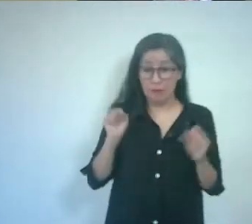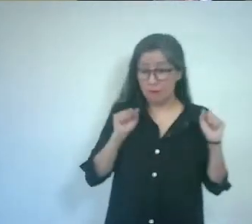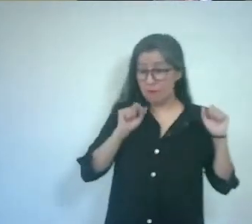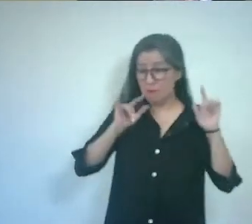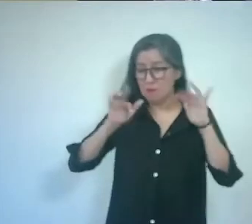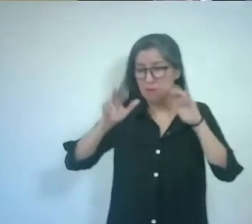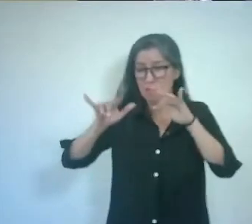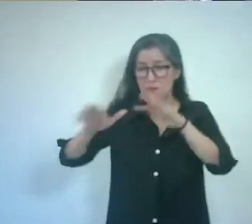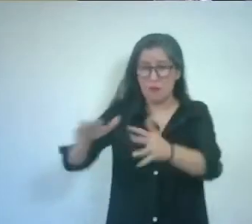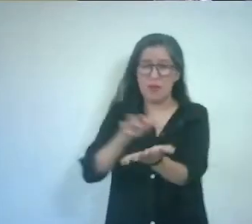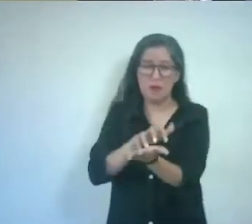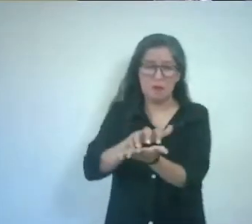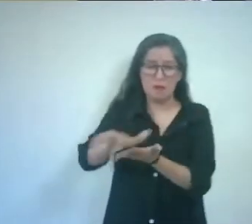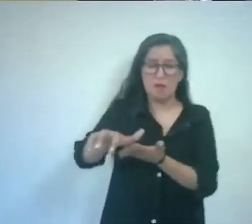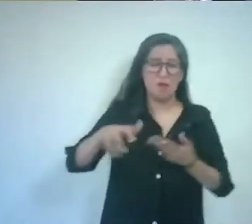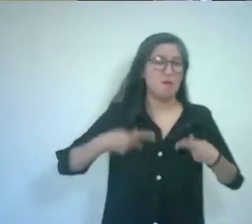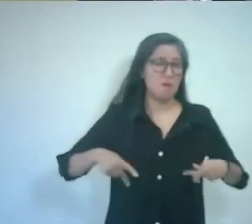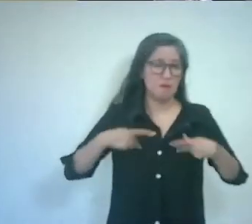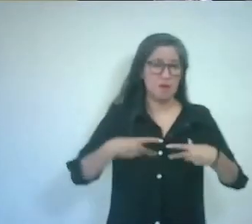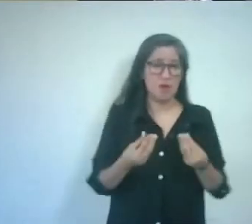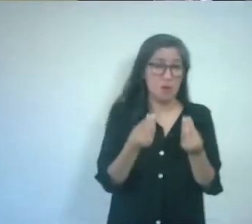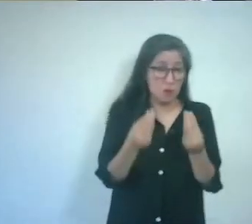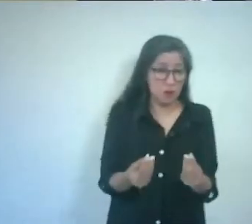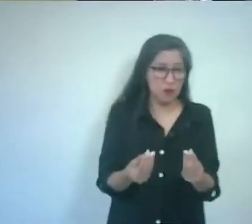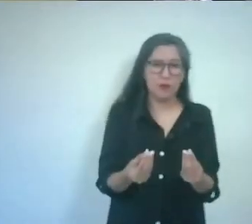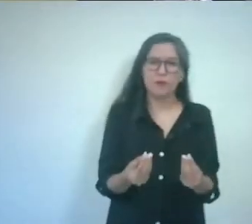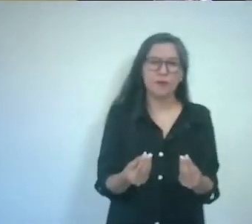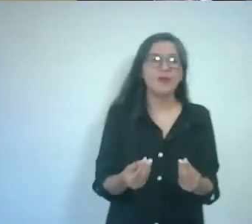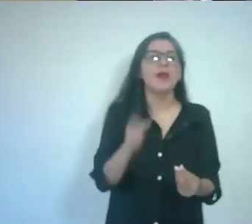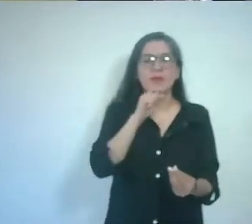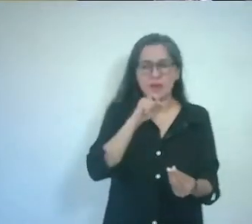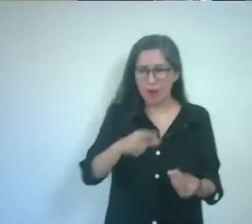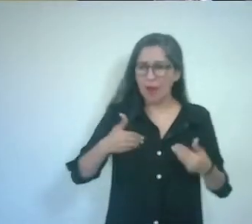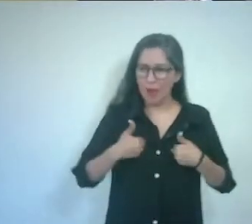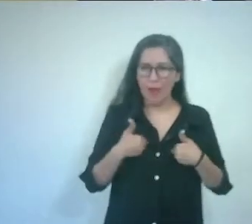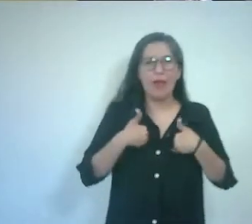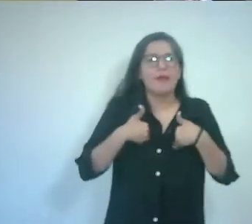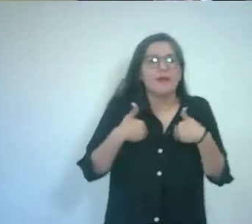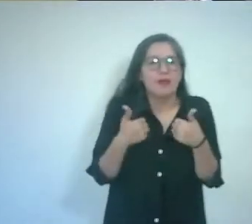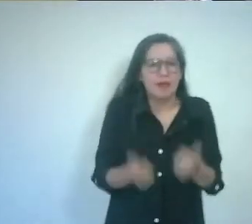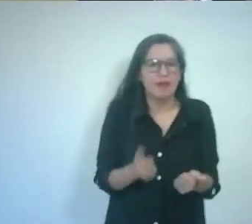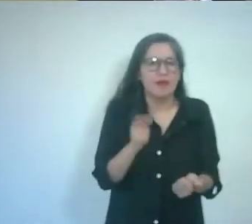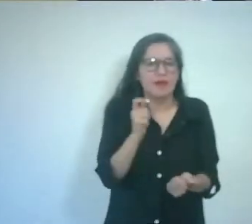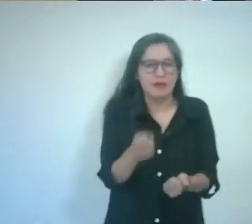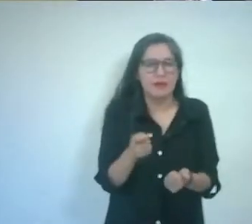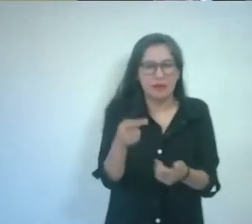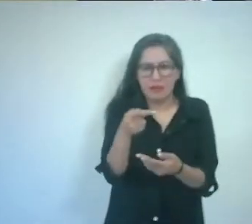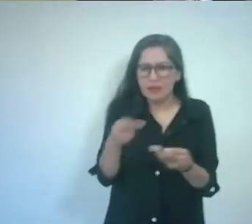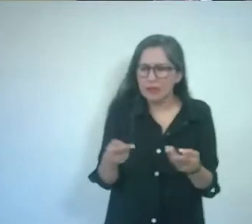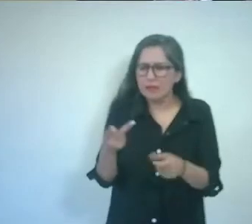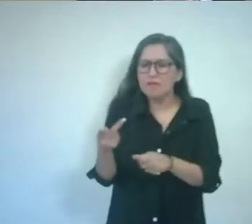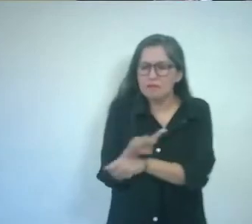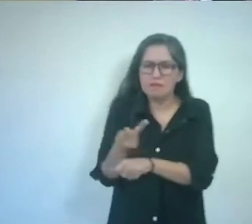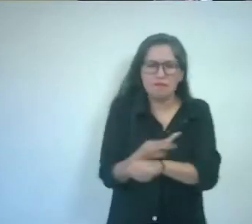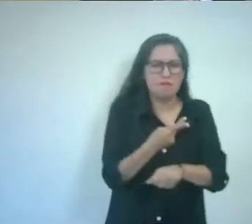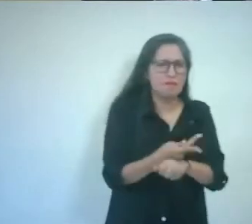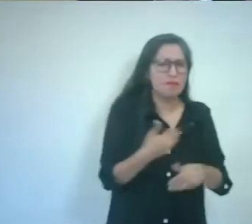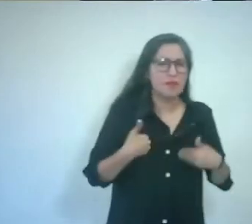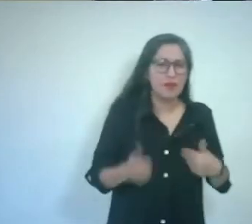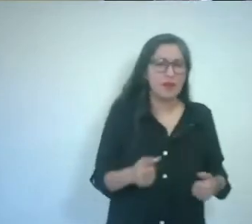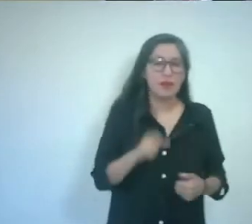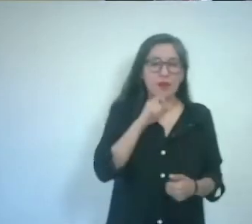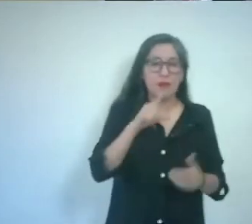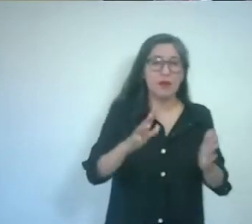personas a votar, sino sobre todo que están comprendiendo lo que se está votando. Desde luego, quiero reconocer